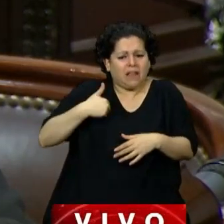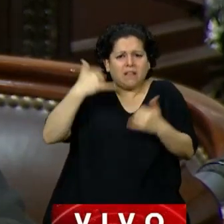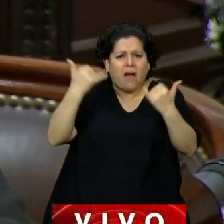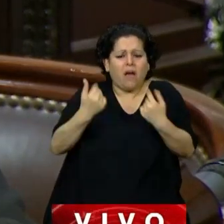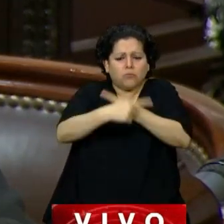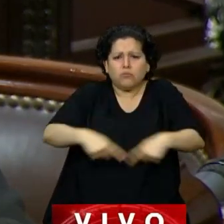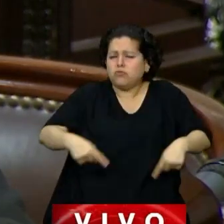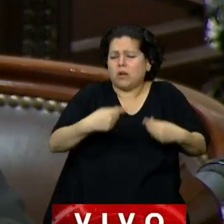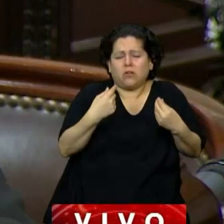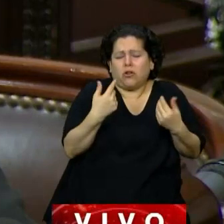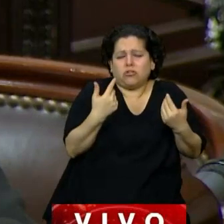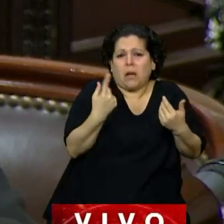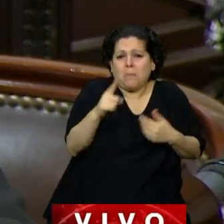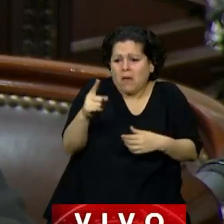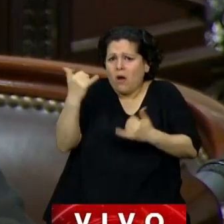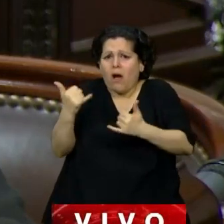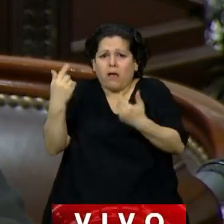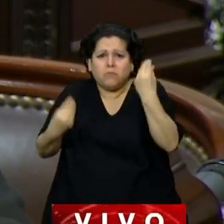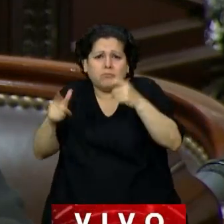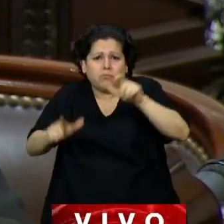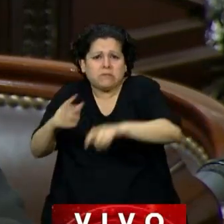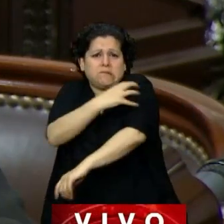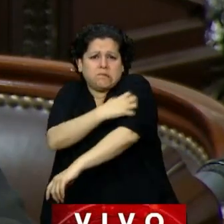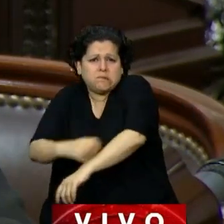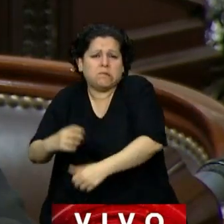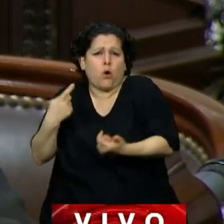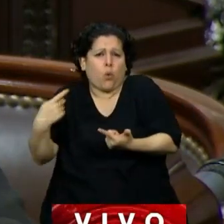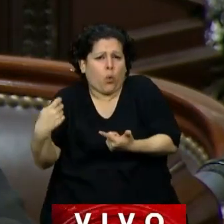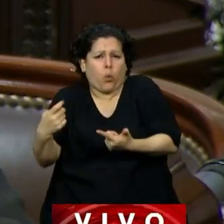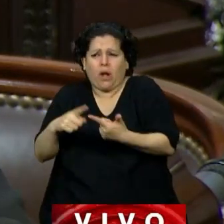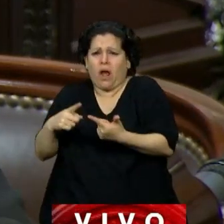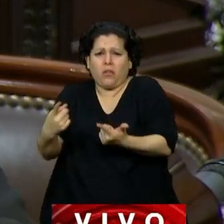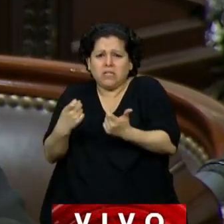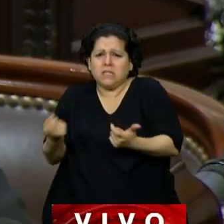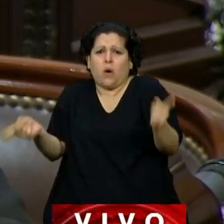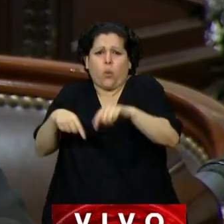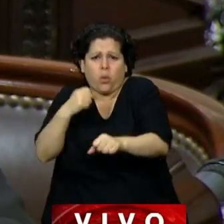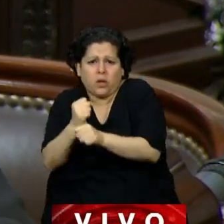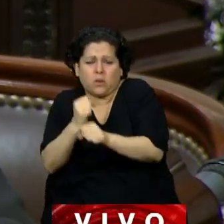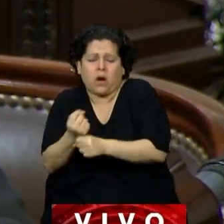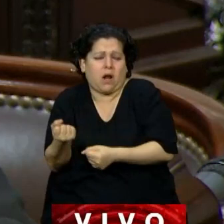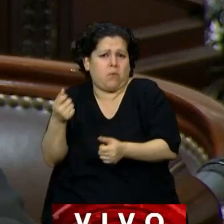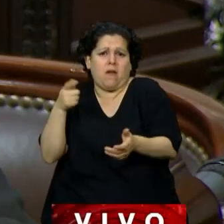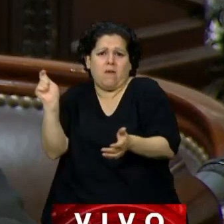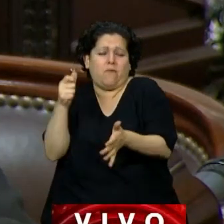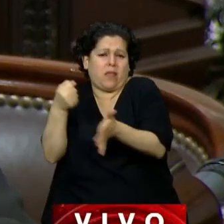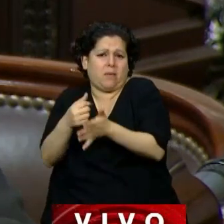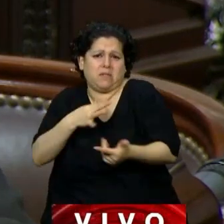demasiada gente pobre, con niños que pasan hambre, con jubilados que tienen que volver a salir a trabajar porque no llegan a fin de